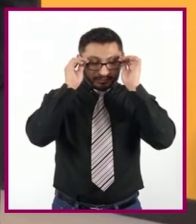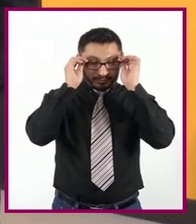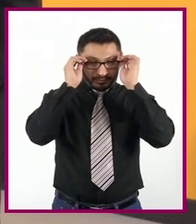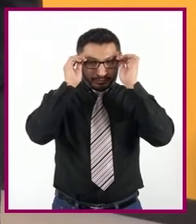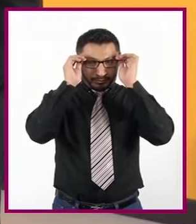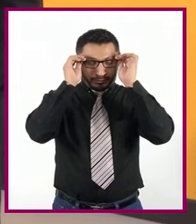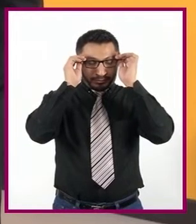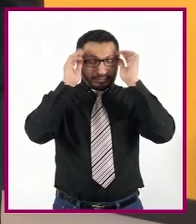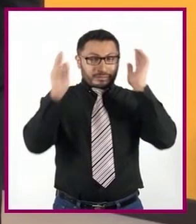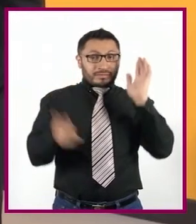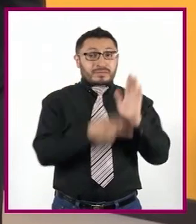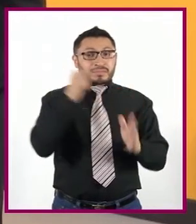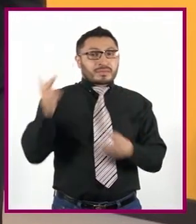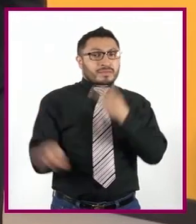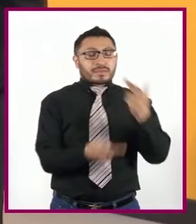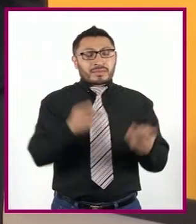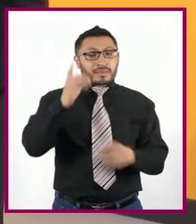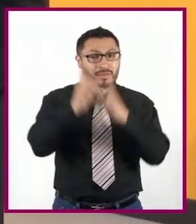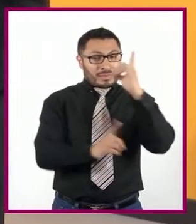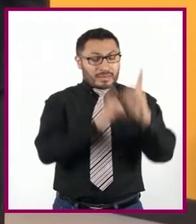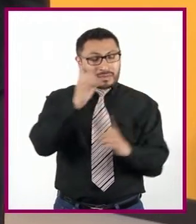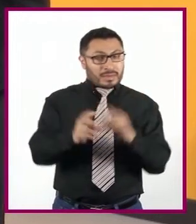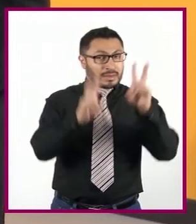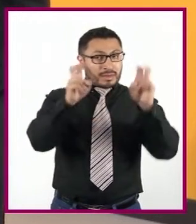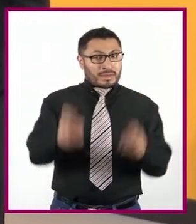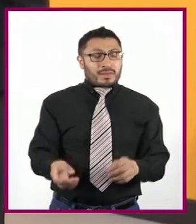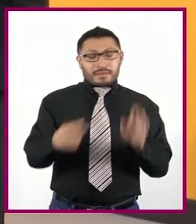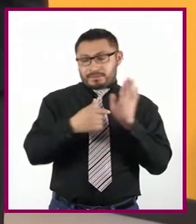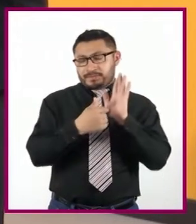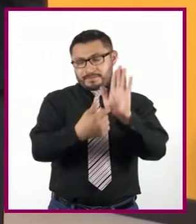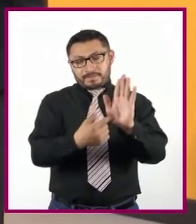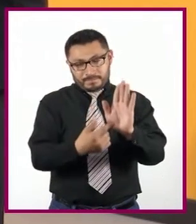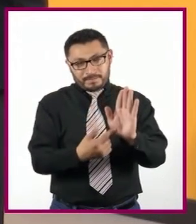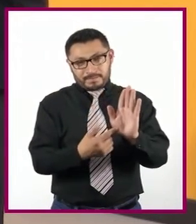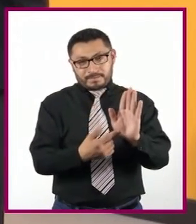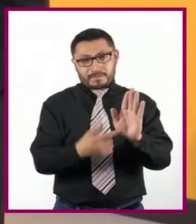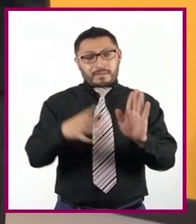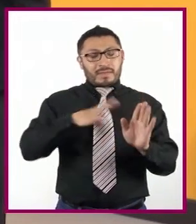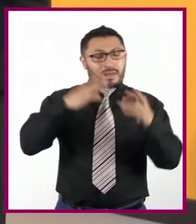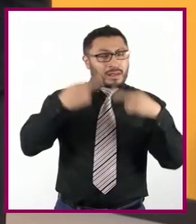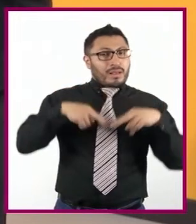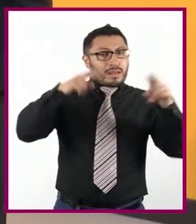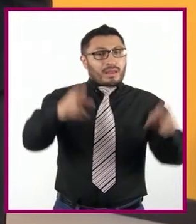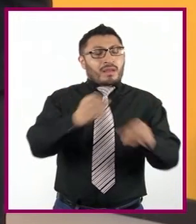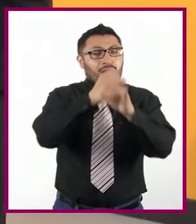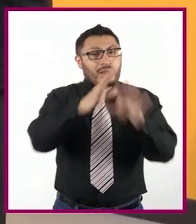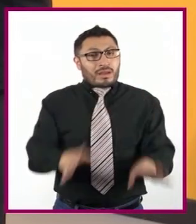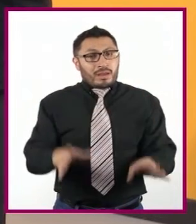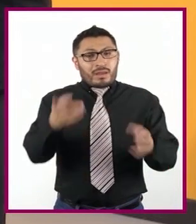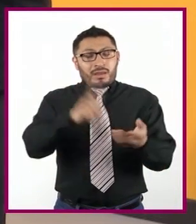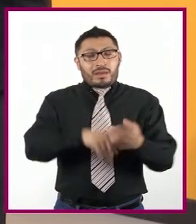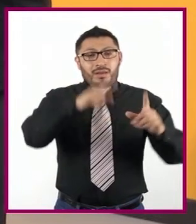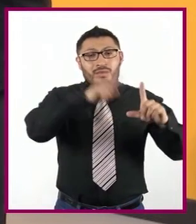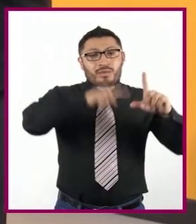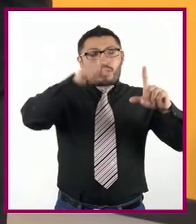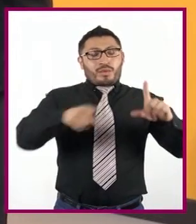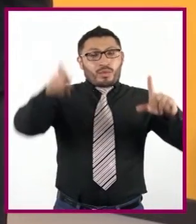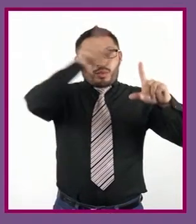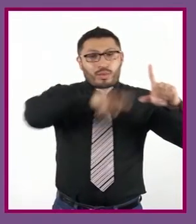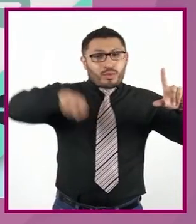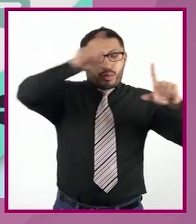Retomemos la encuesta sobre deportes que aparece en el audiovisual. Si se representara esa información en una gráfica